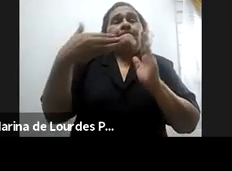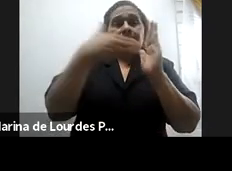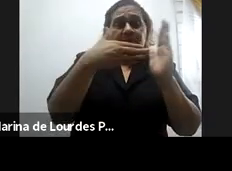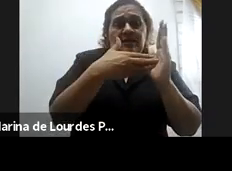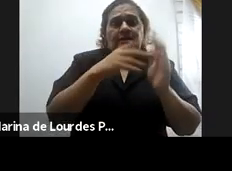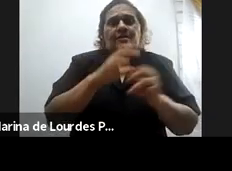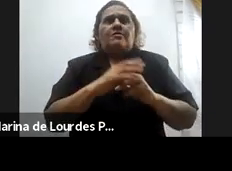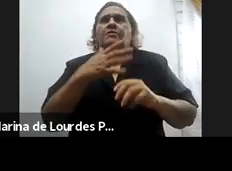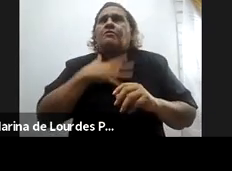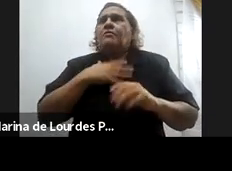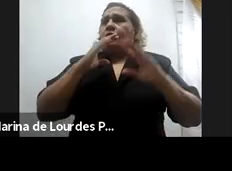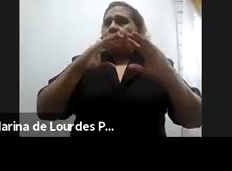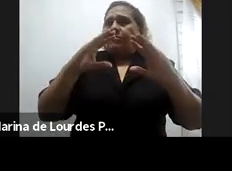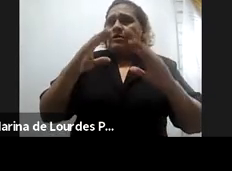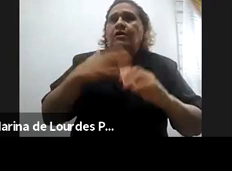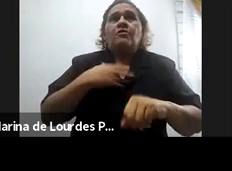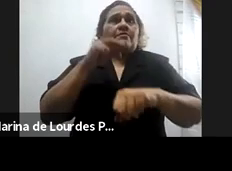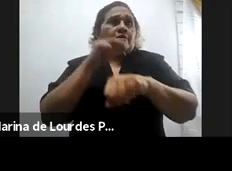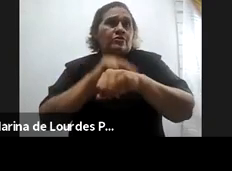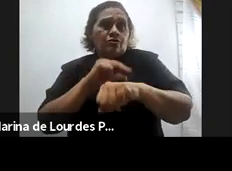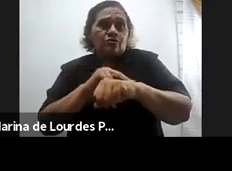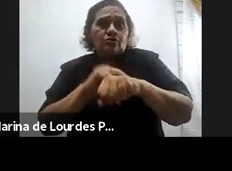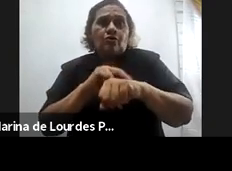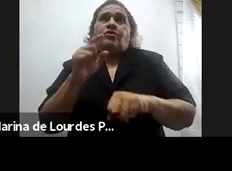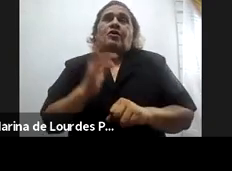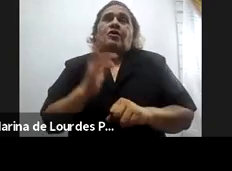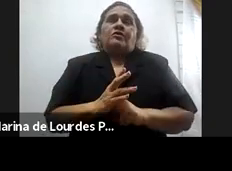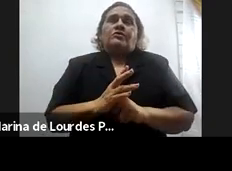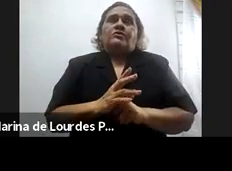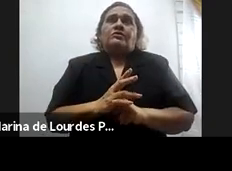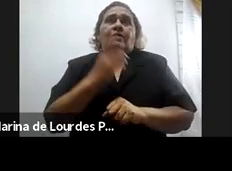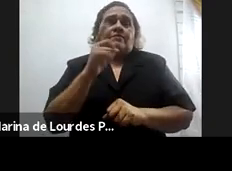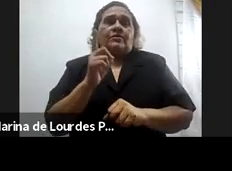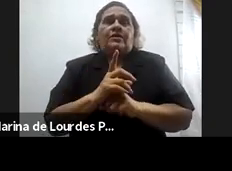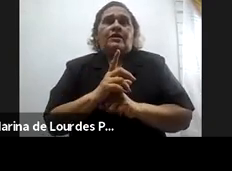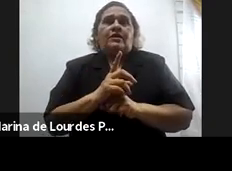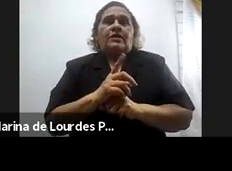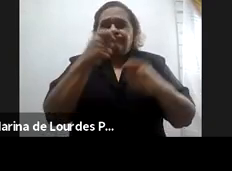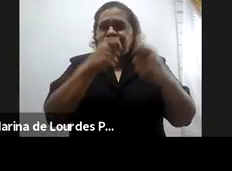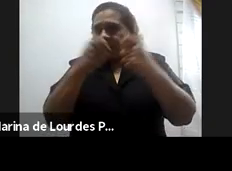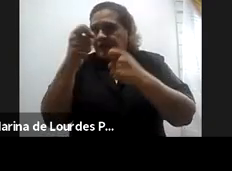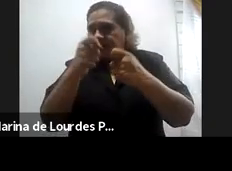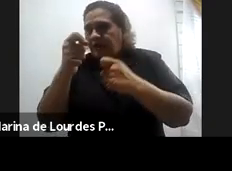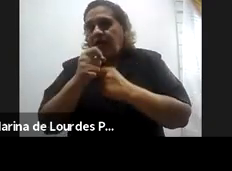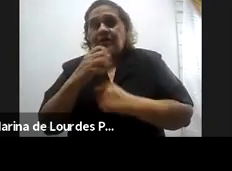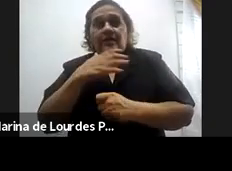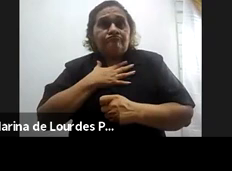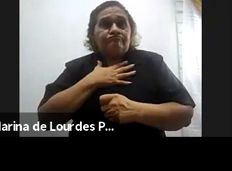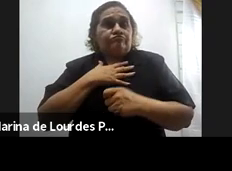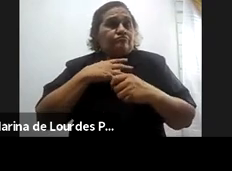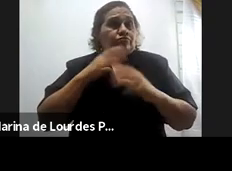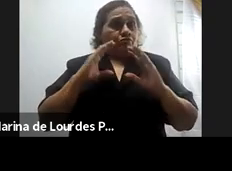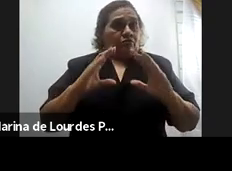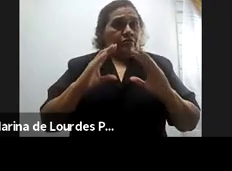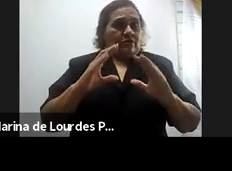mi cuidador, con mi médico tratante, de las estrategias también de autocuidado y